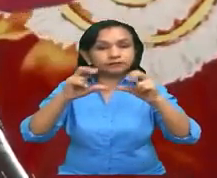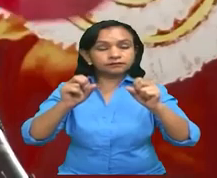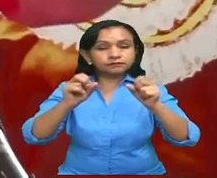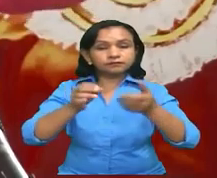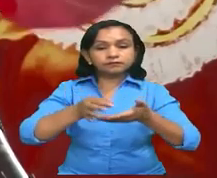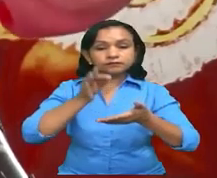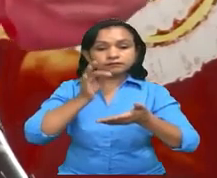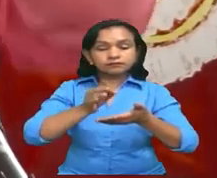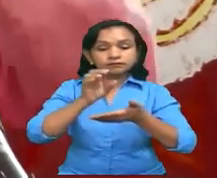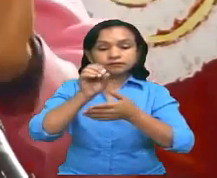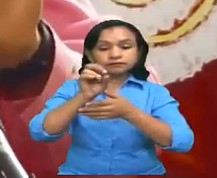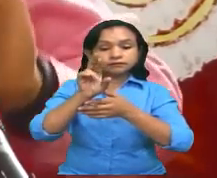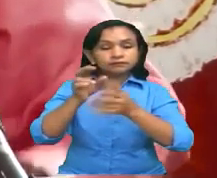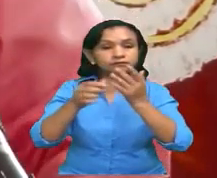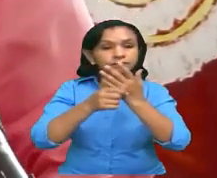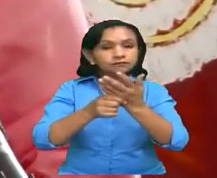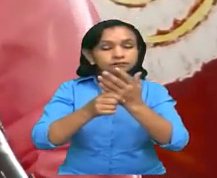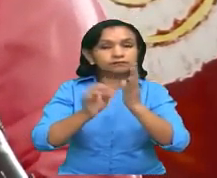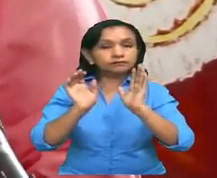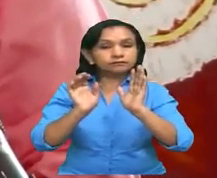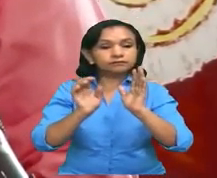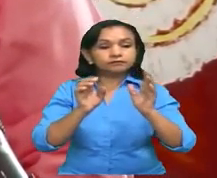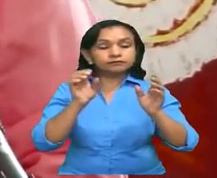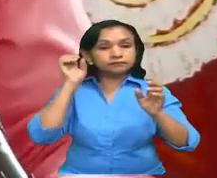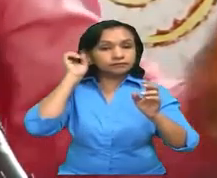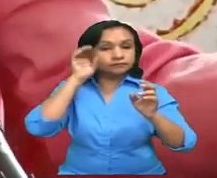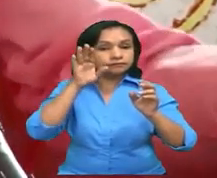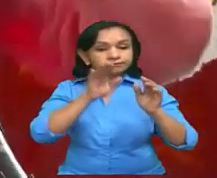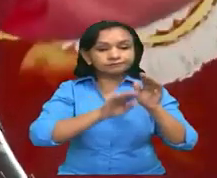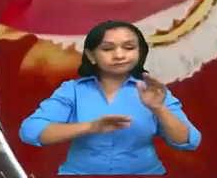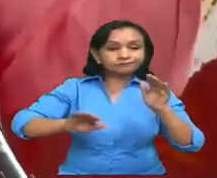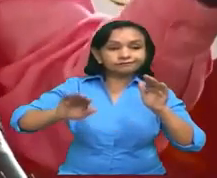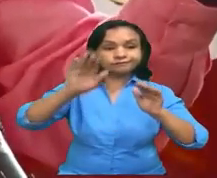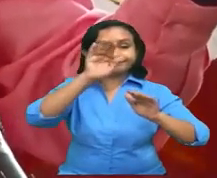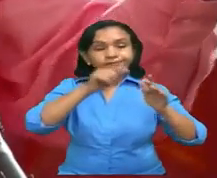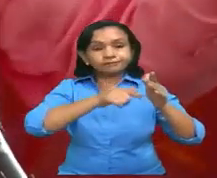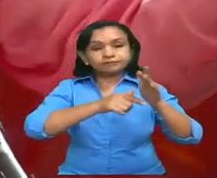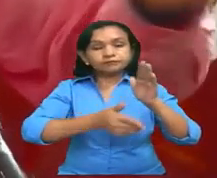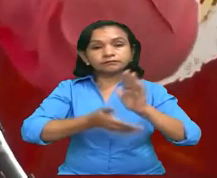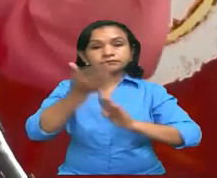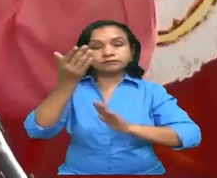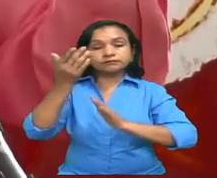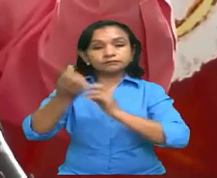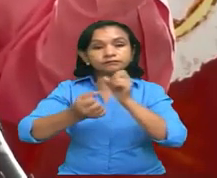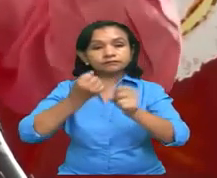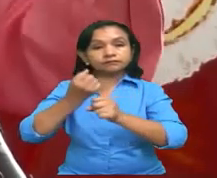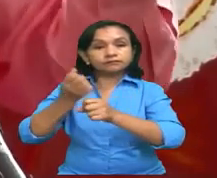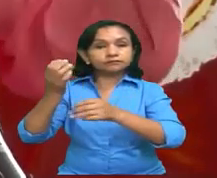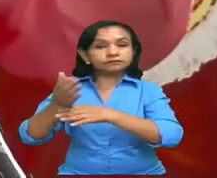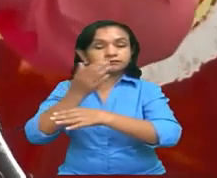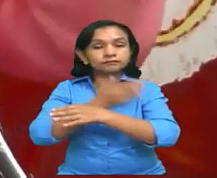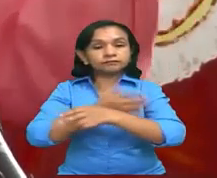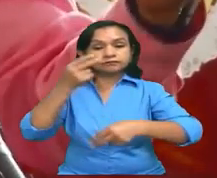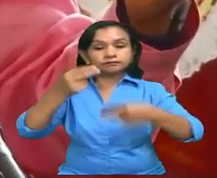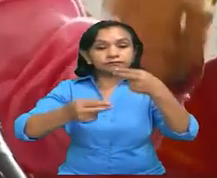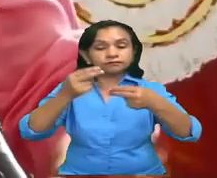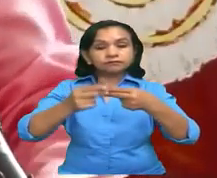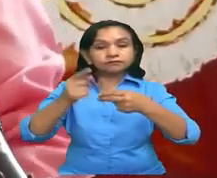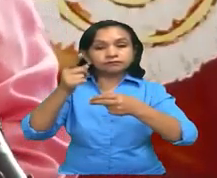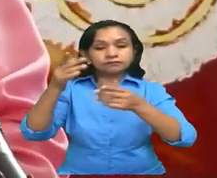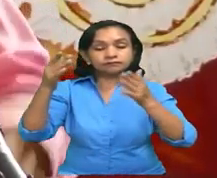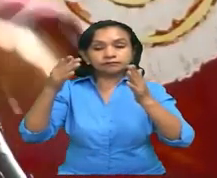público-privada, se generaban más de 800 millones de dólares al año. Era el producto que más